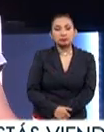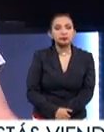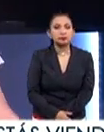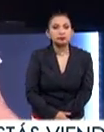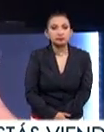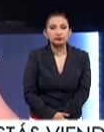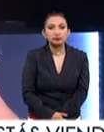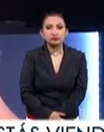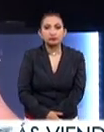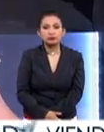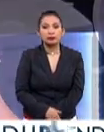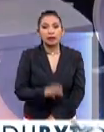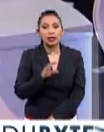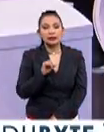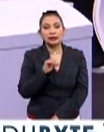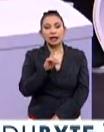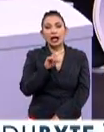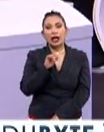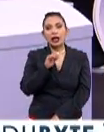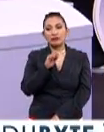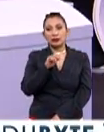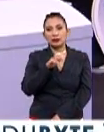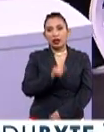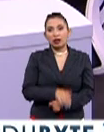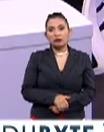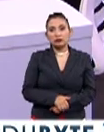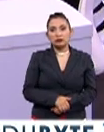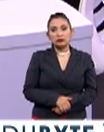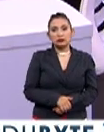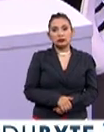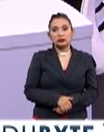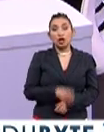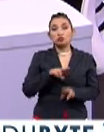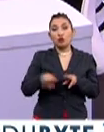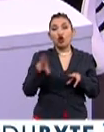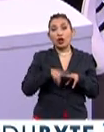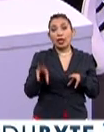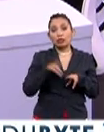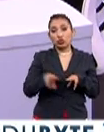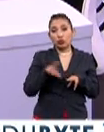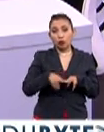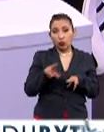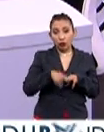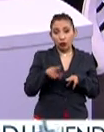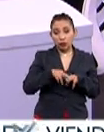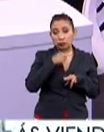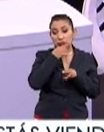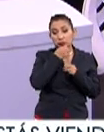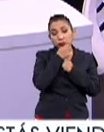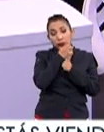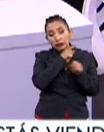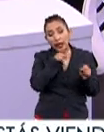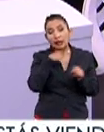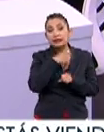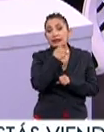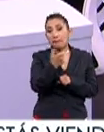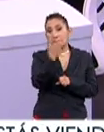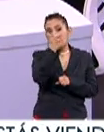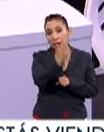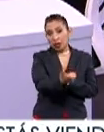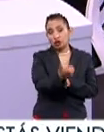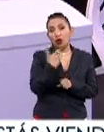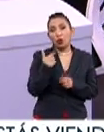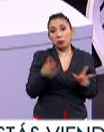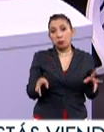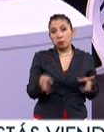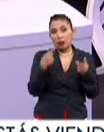Ahora, ¿es cara la obra? No. Los boletos. Según la publicidad que nos mandaron, están en 100 pesos,